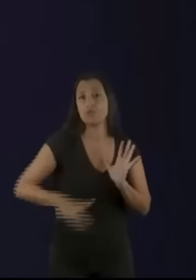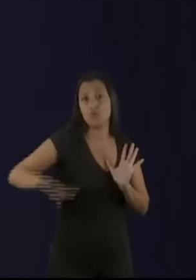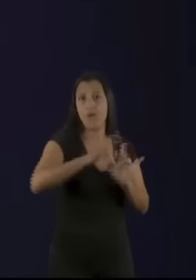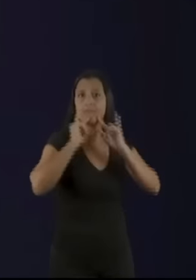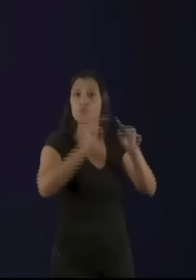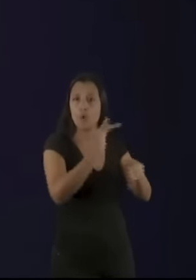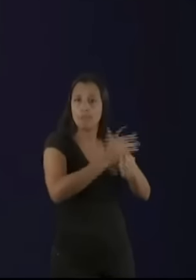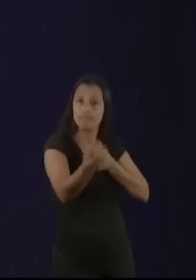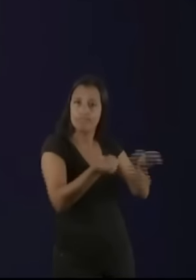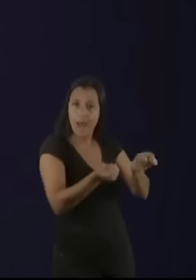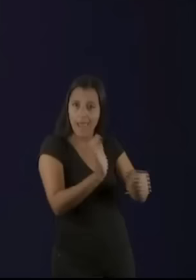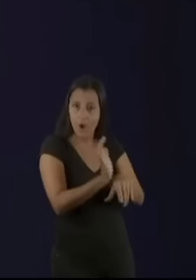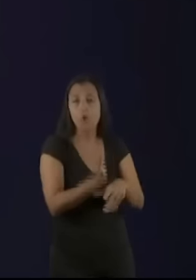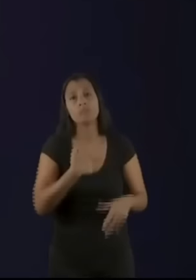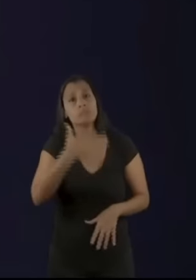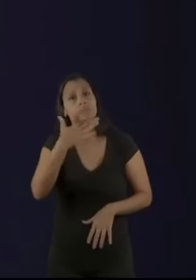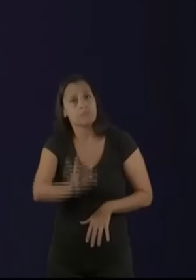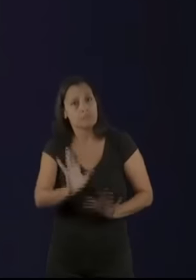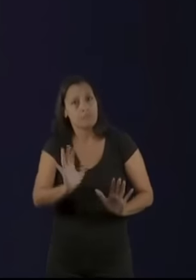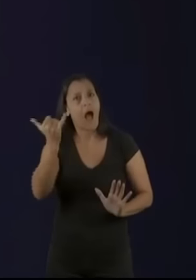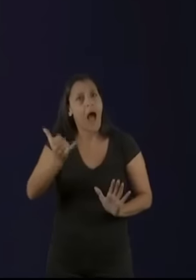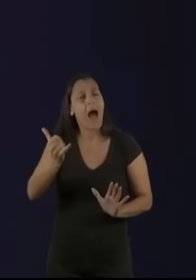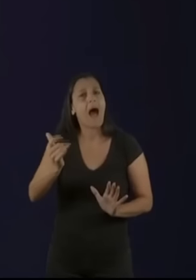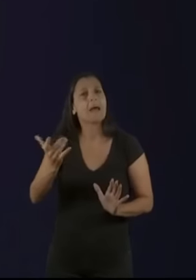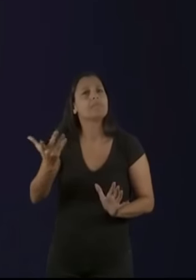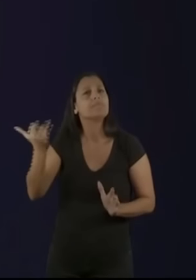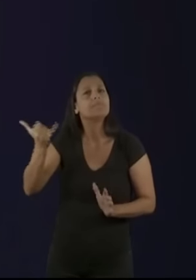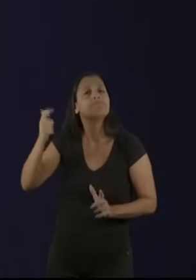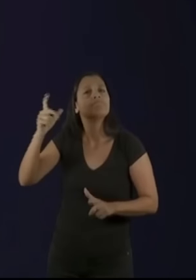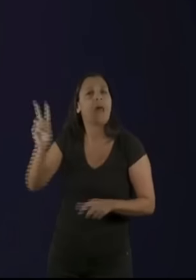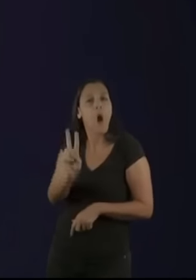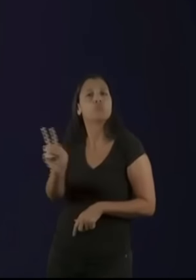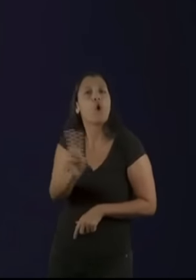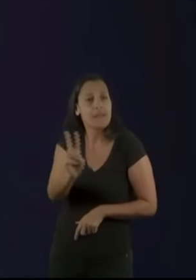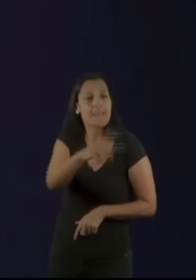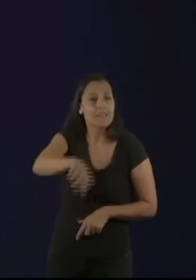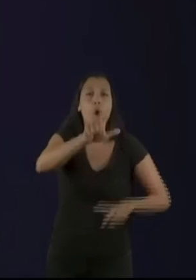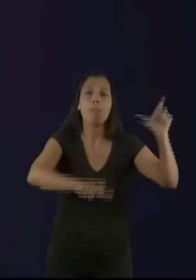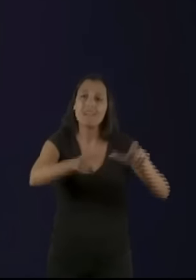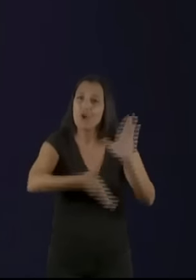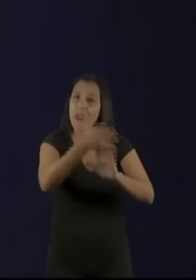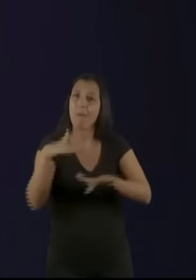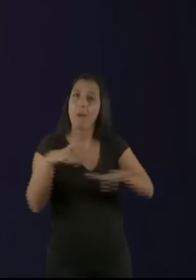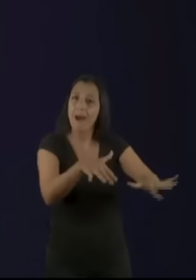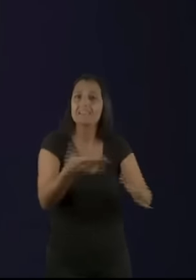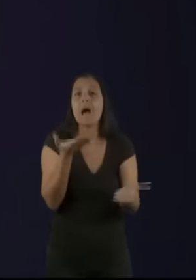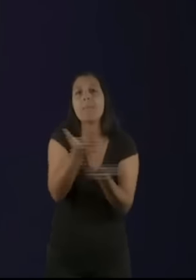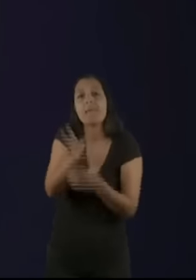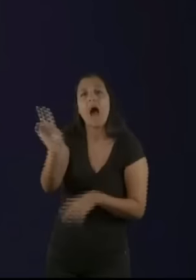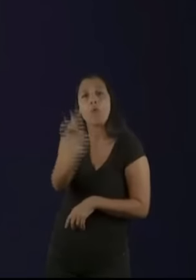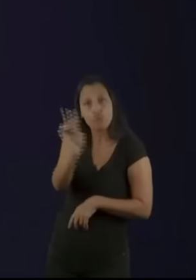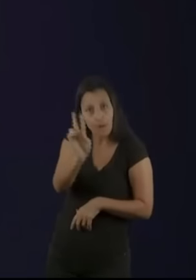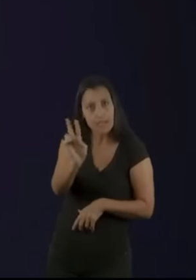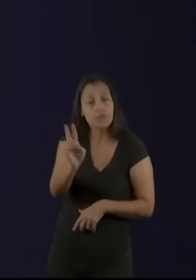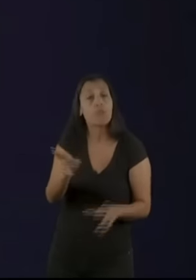entiendo que hubo un un pedido para de autorización que se les ha otorgado Así que esperamos Que sea un día de